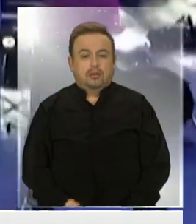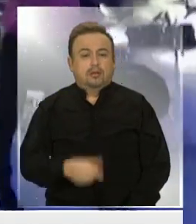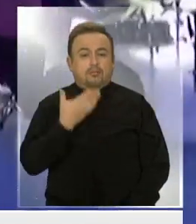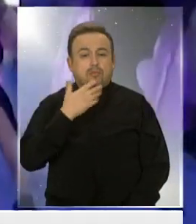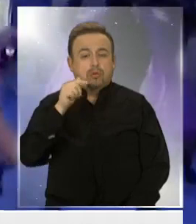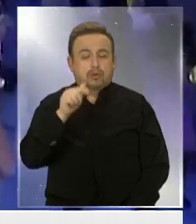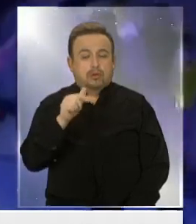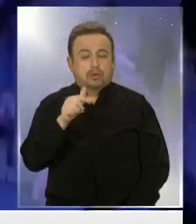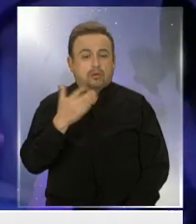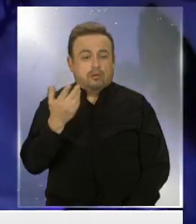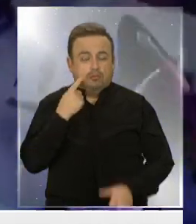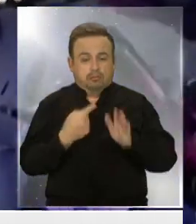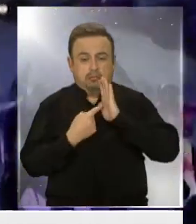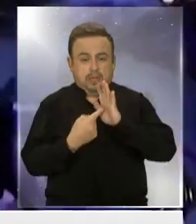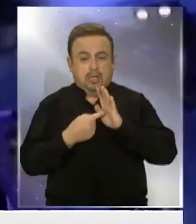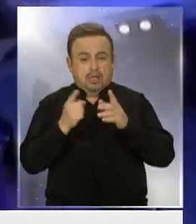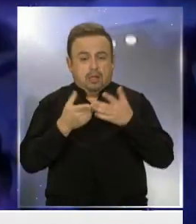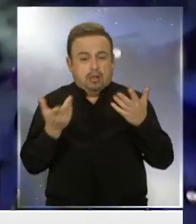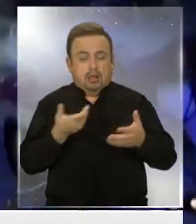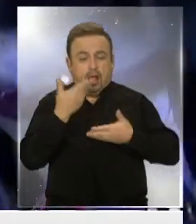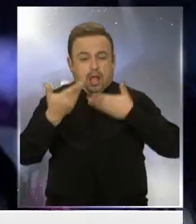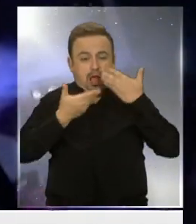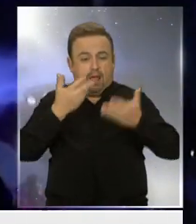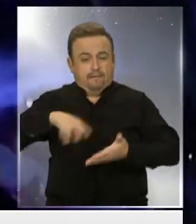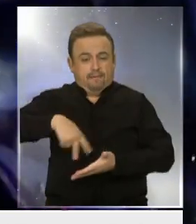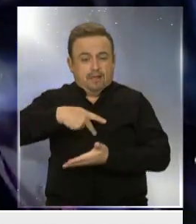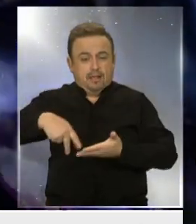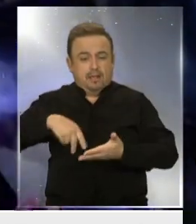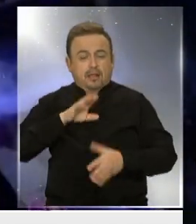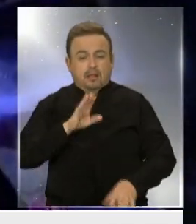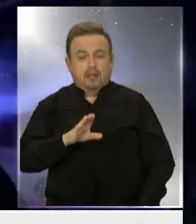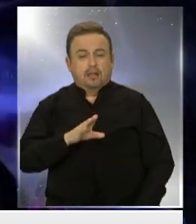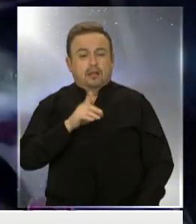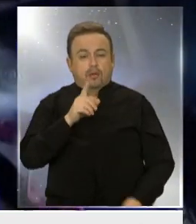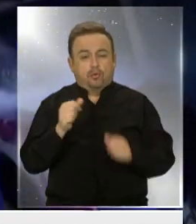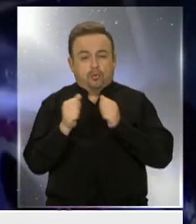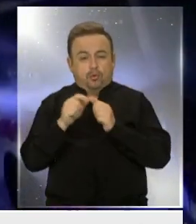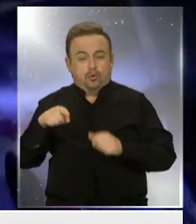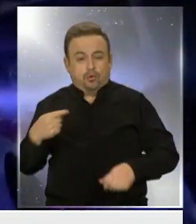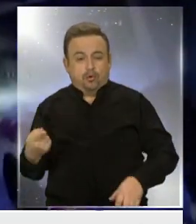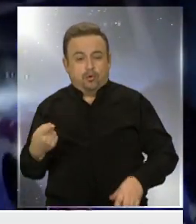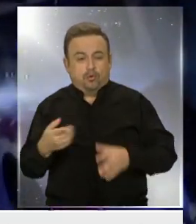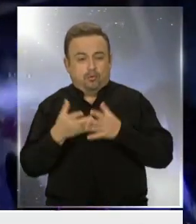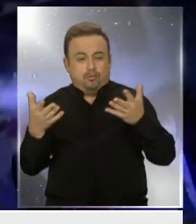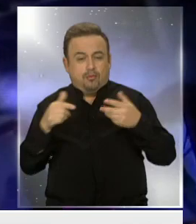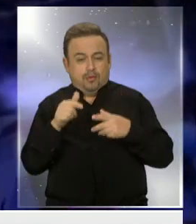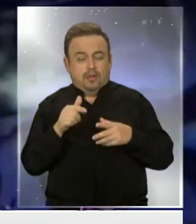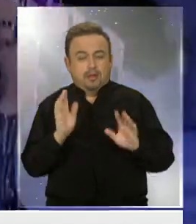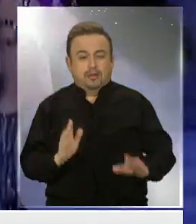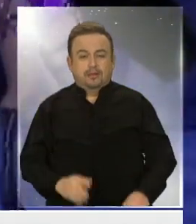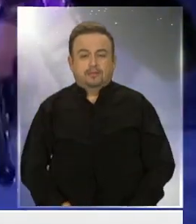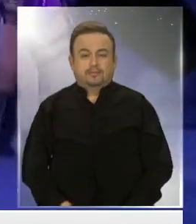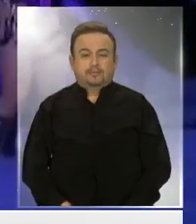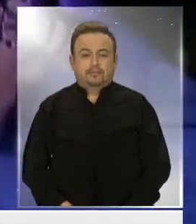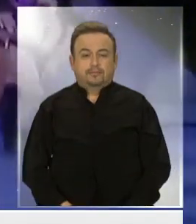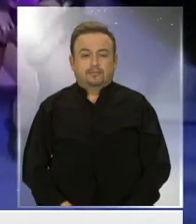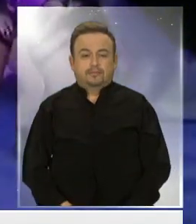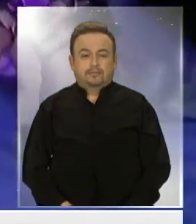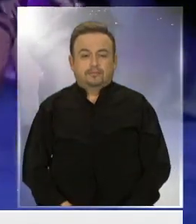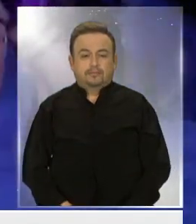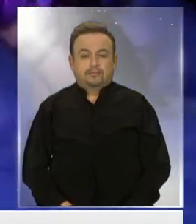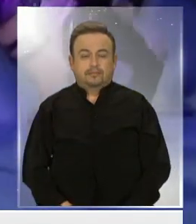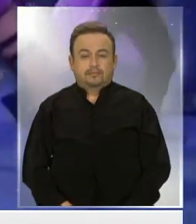porque ni para su presentación en la que cantó y bailó Rain on Me junto con Ariana Grande se la quitó.